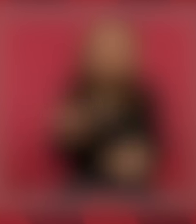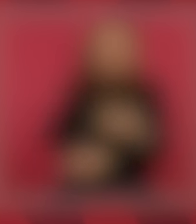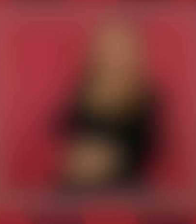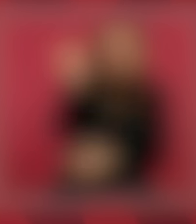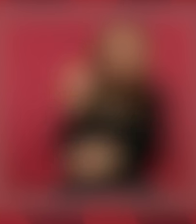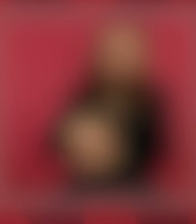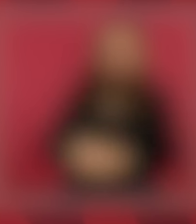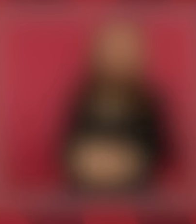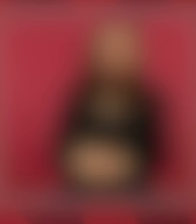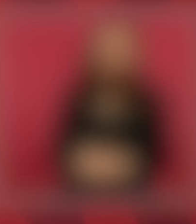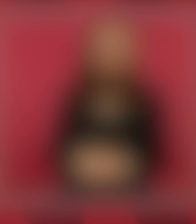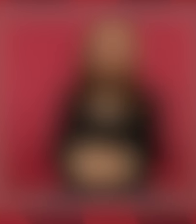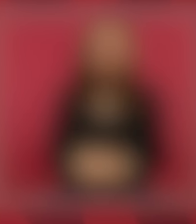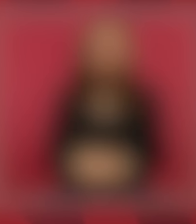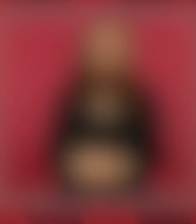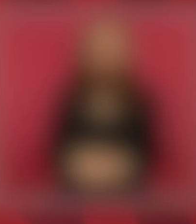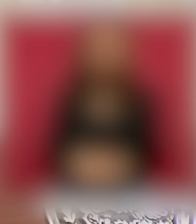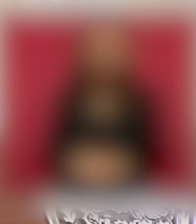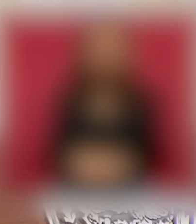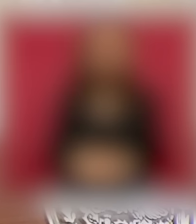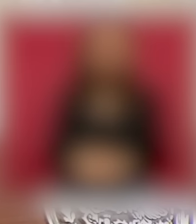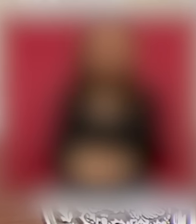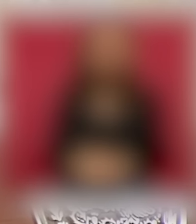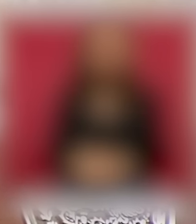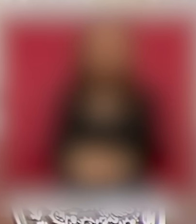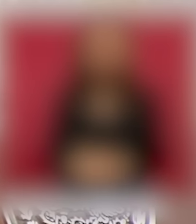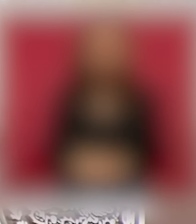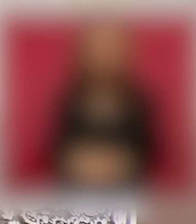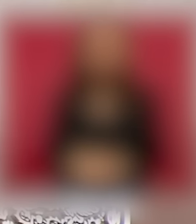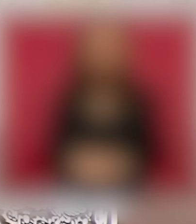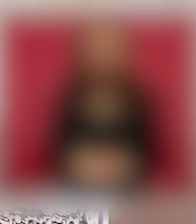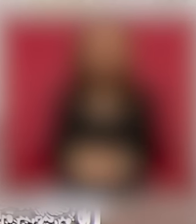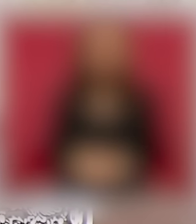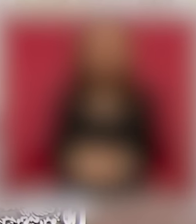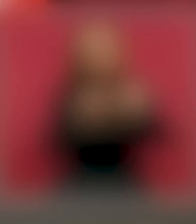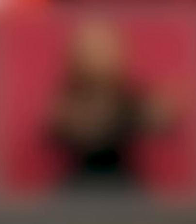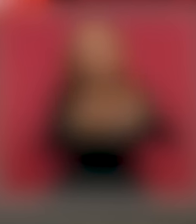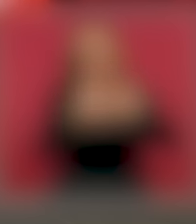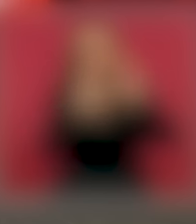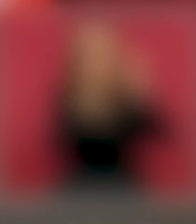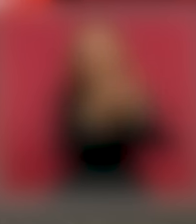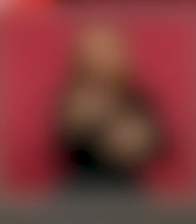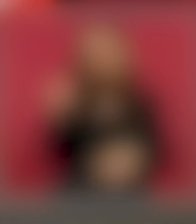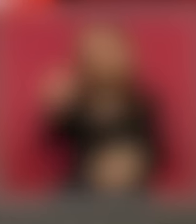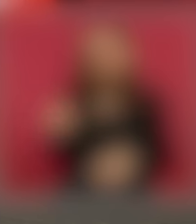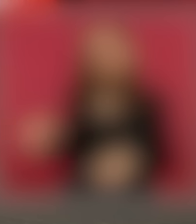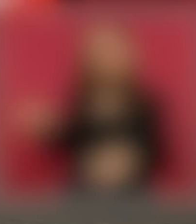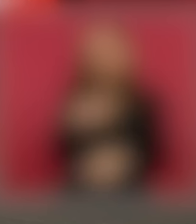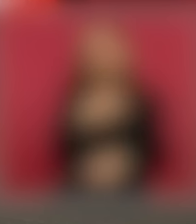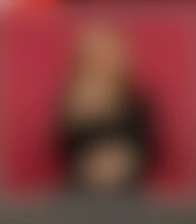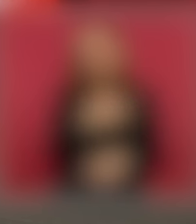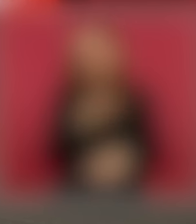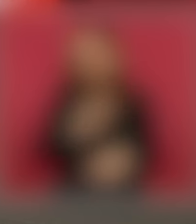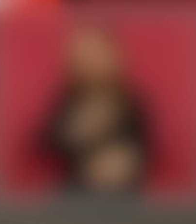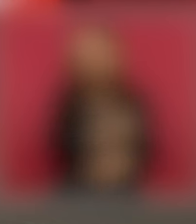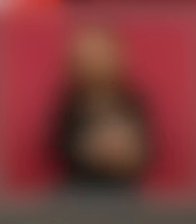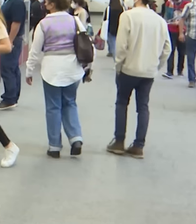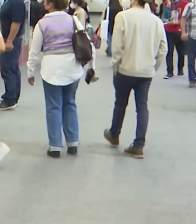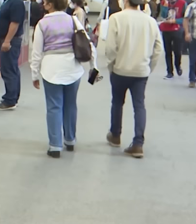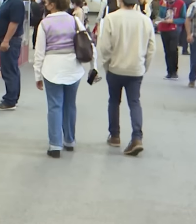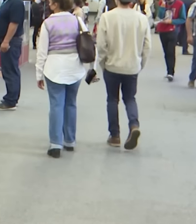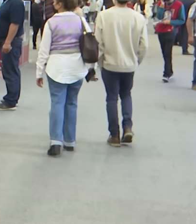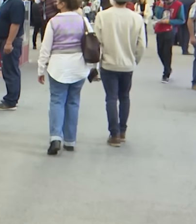Retomó lo dicho dos veces el año pasado. El presidente de México, Andrés Manuel López, volvió a señalar ante pregunta de una reportera a la Feria Internacional del Libro en